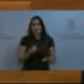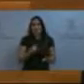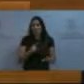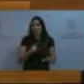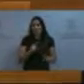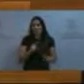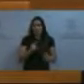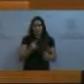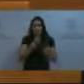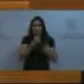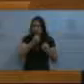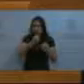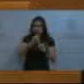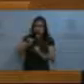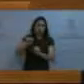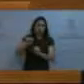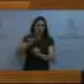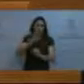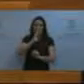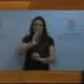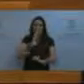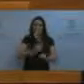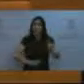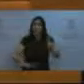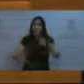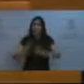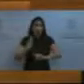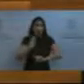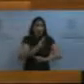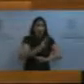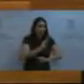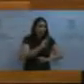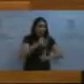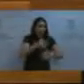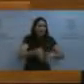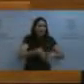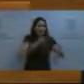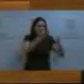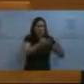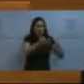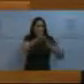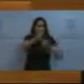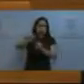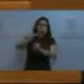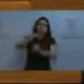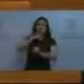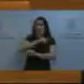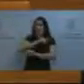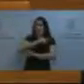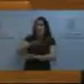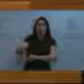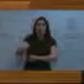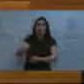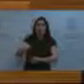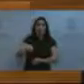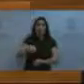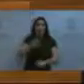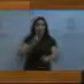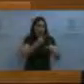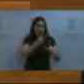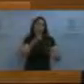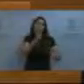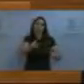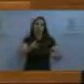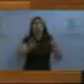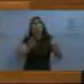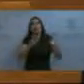negación total y absoluta del problema que se le plantee. Es una negación radical que llega incluso a responder con el insulto. El insulto, no